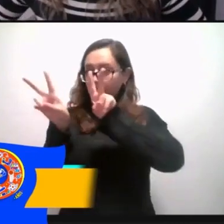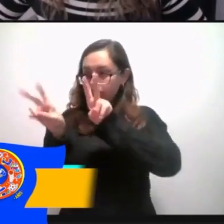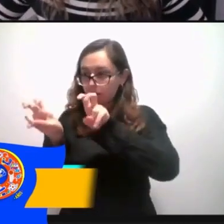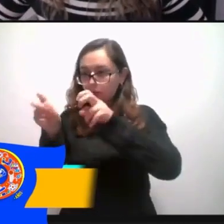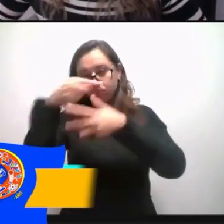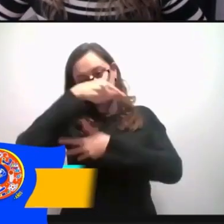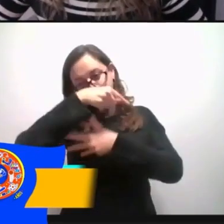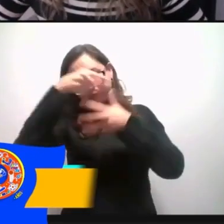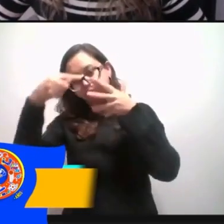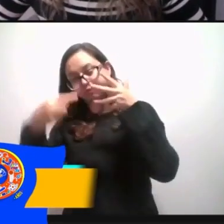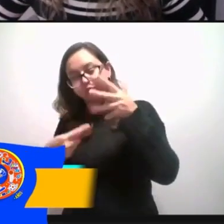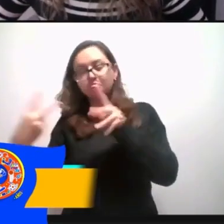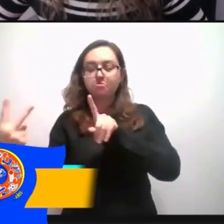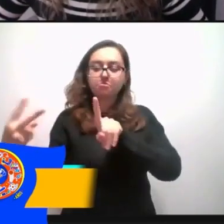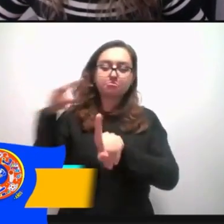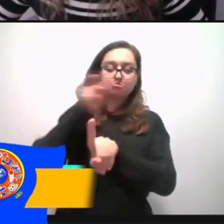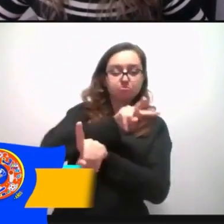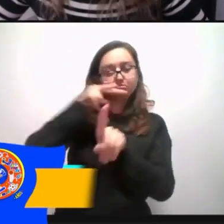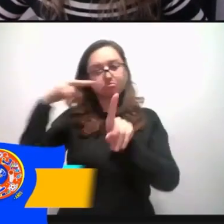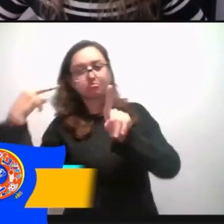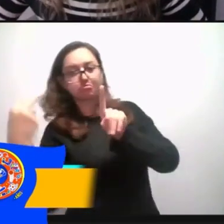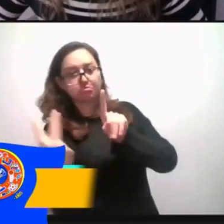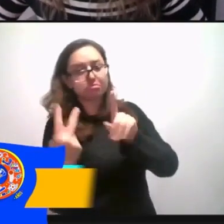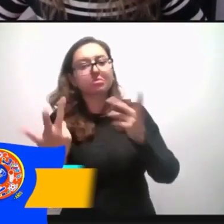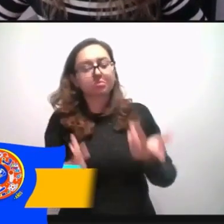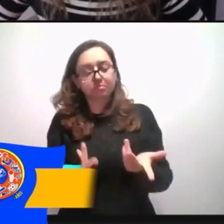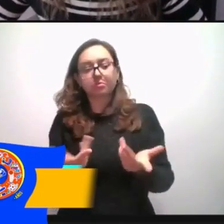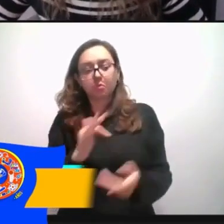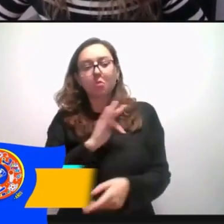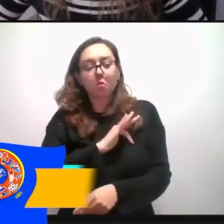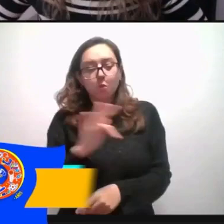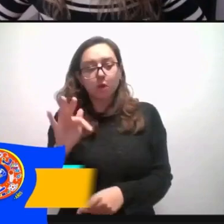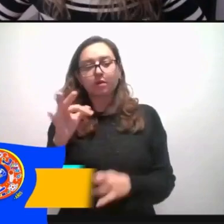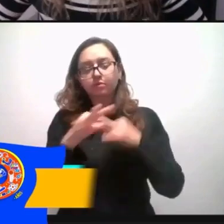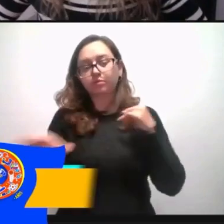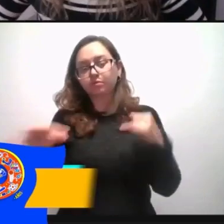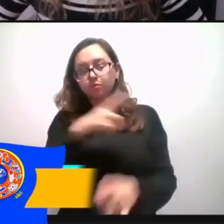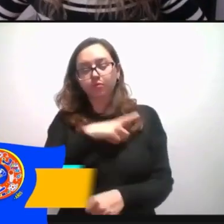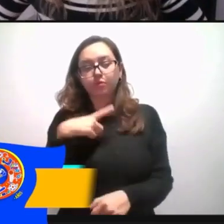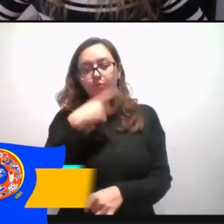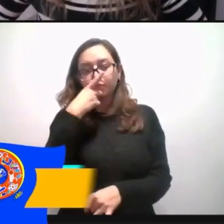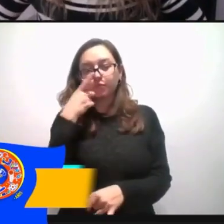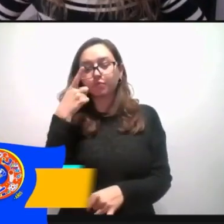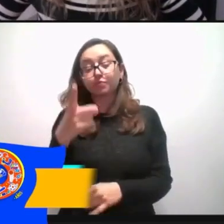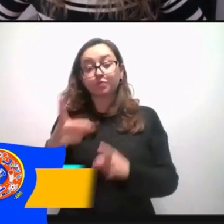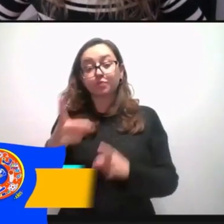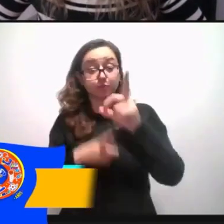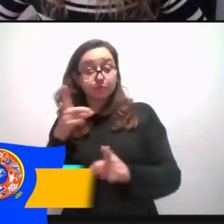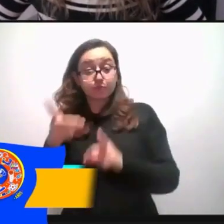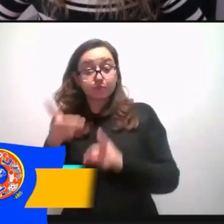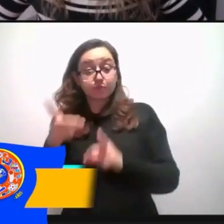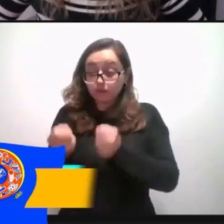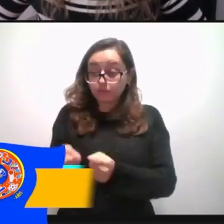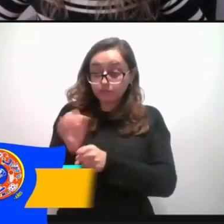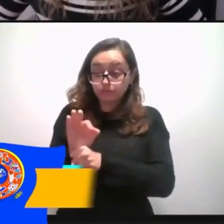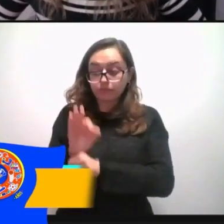visión múltiple, ¿no? Y como estamos señalando al final, pues la práctica de un deporte y un deporte seguro siempre será muy